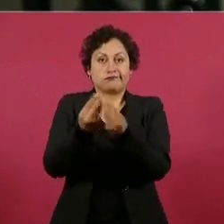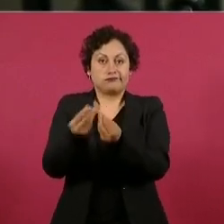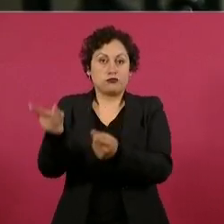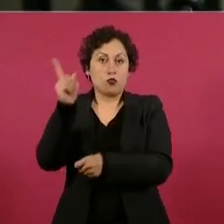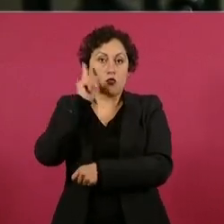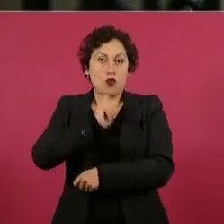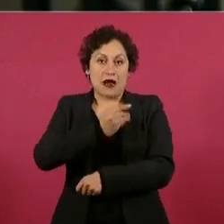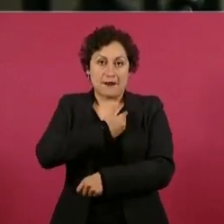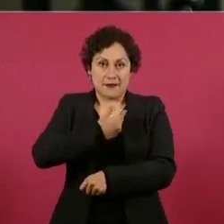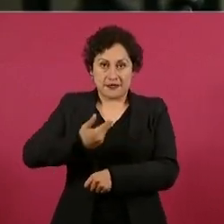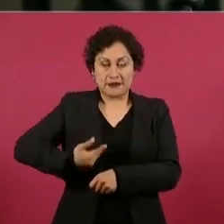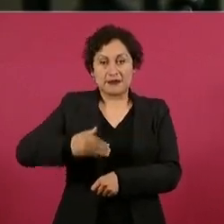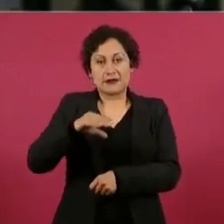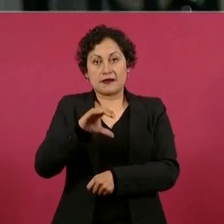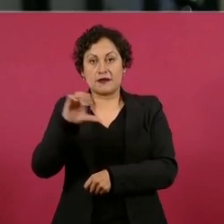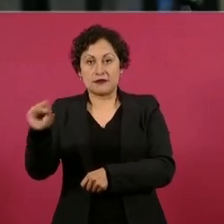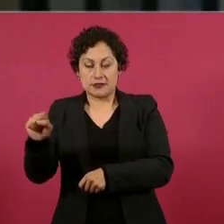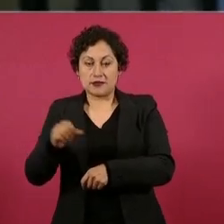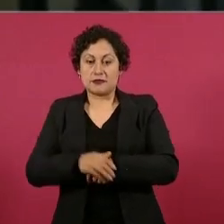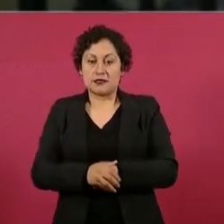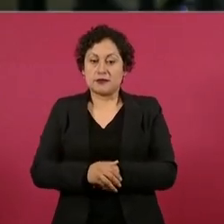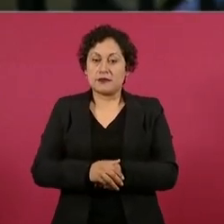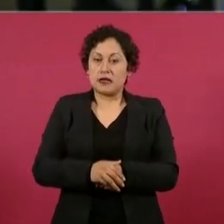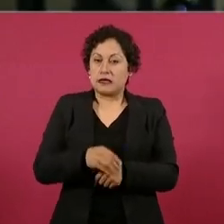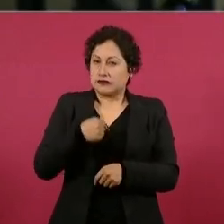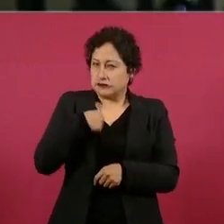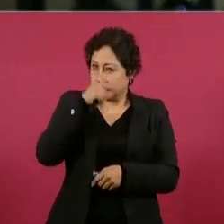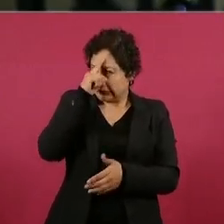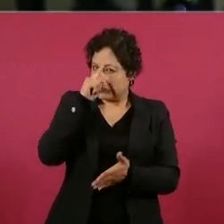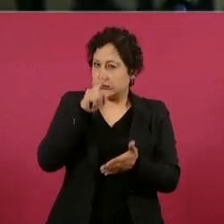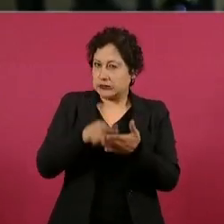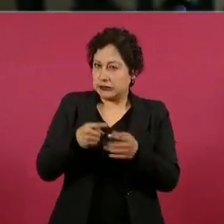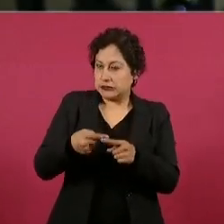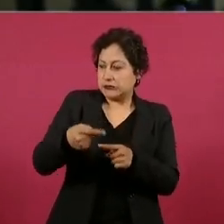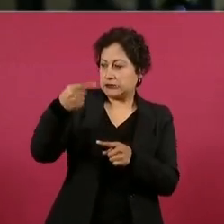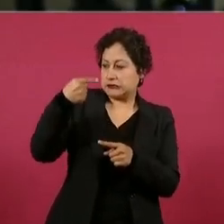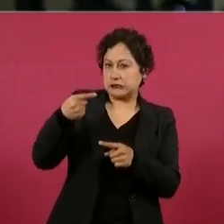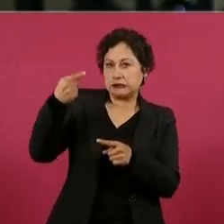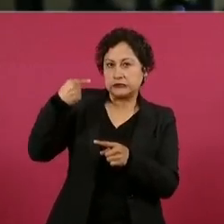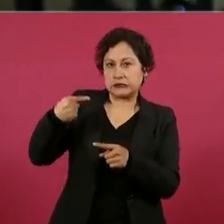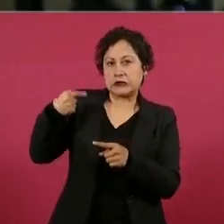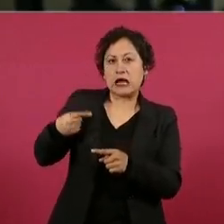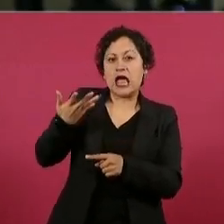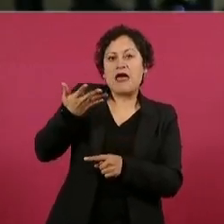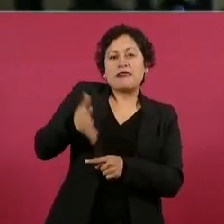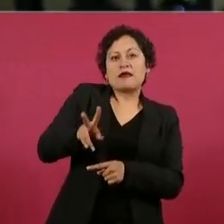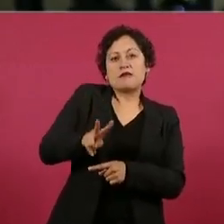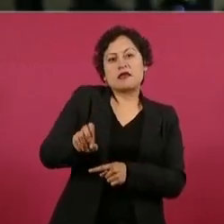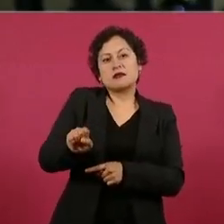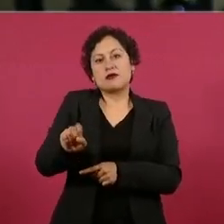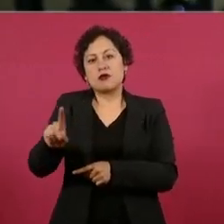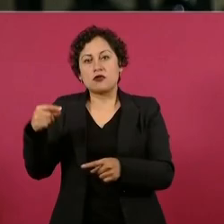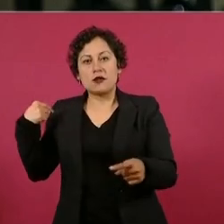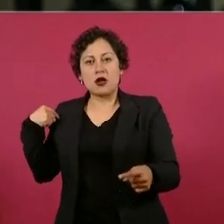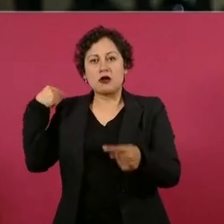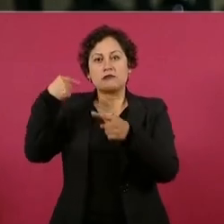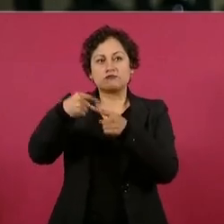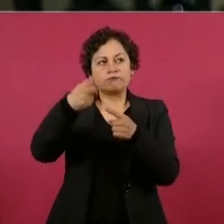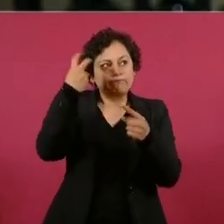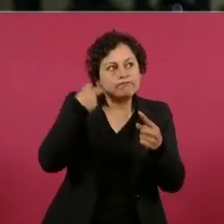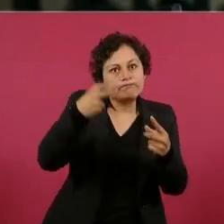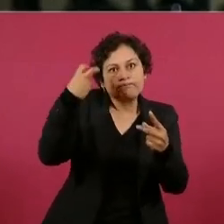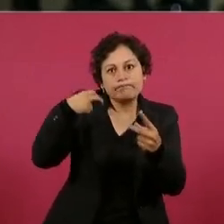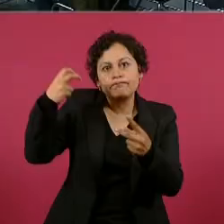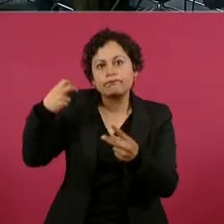que si no me equivoco van 10 fines de semana saliendo de manera conjunta. Es una gira histórica. Incluso me llama